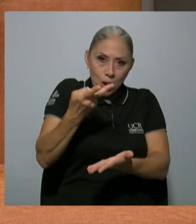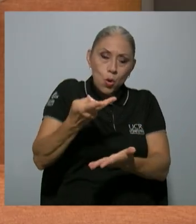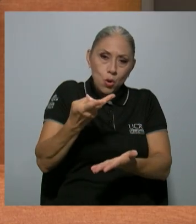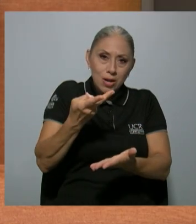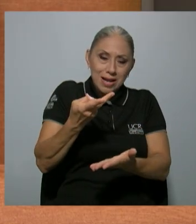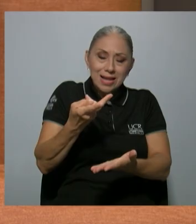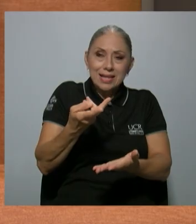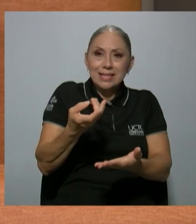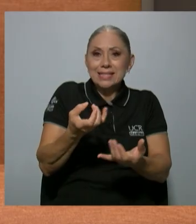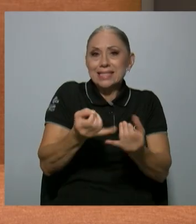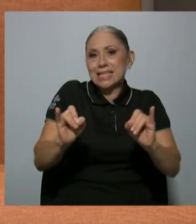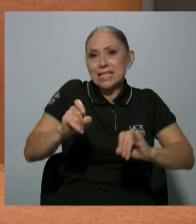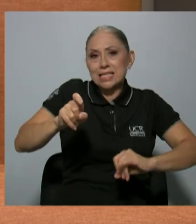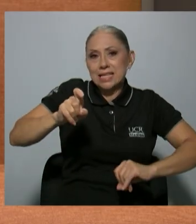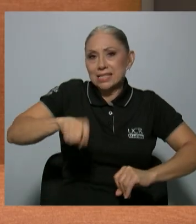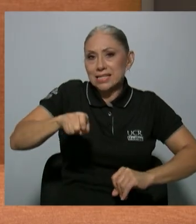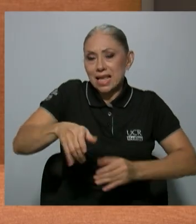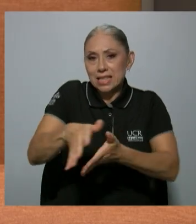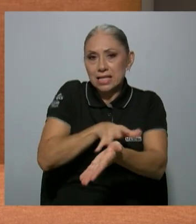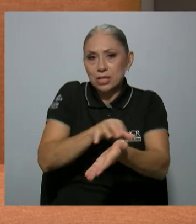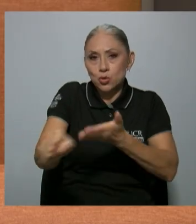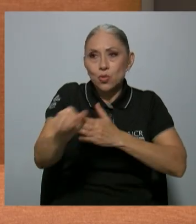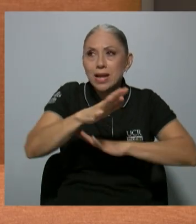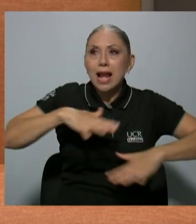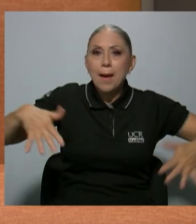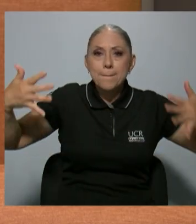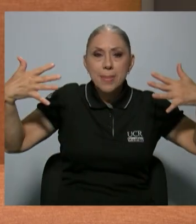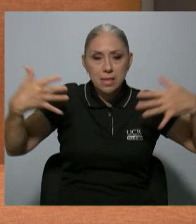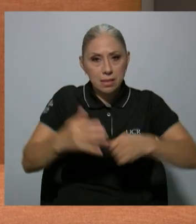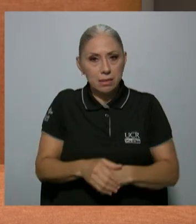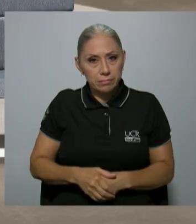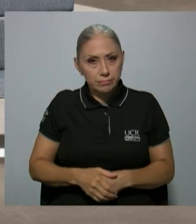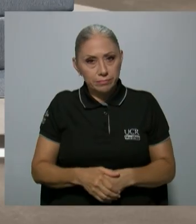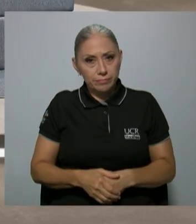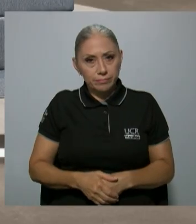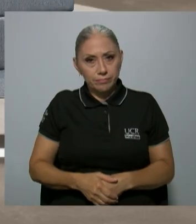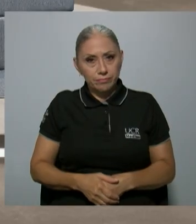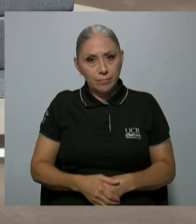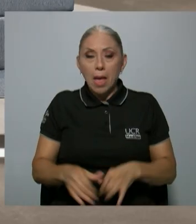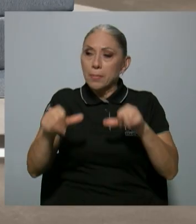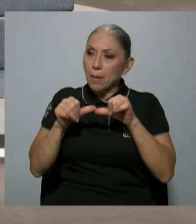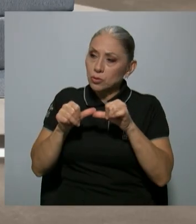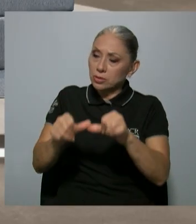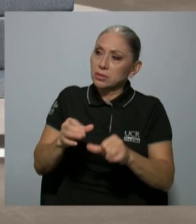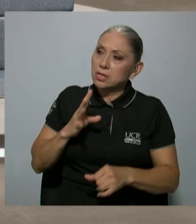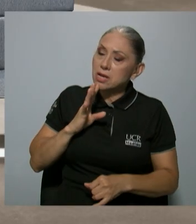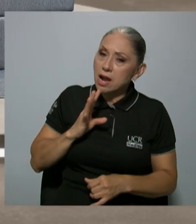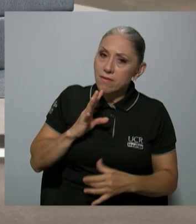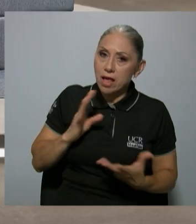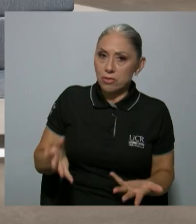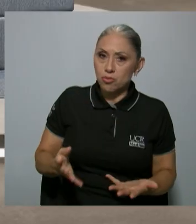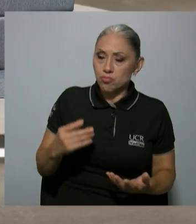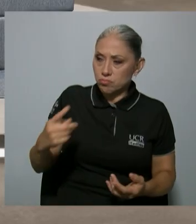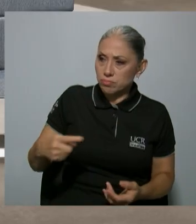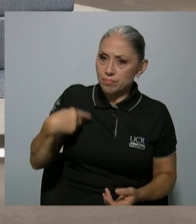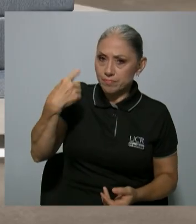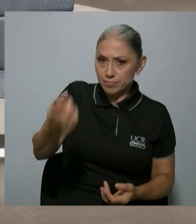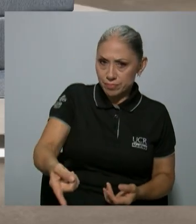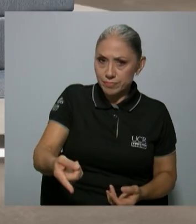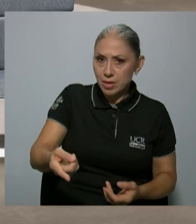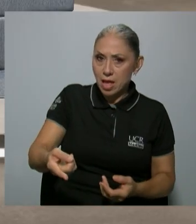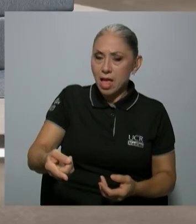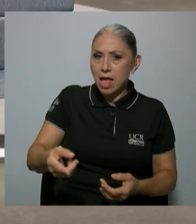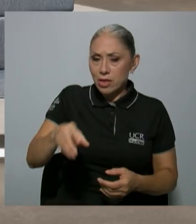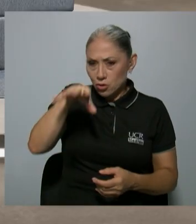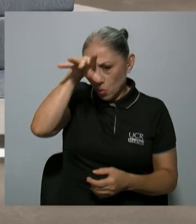tener que destruir el ambiente. Vamos a seguir hablando más adelante sobre